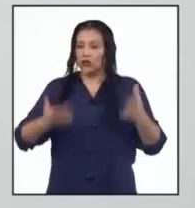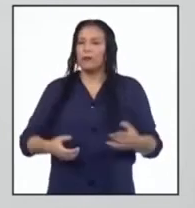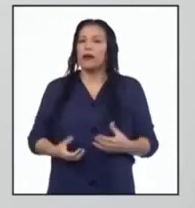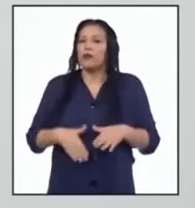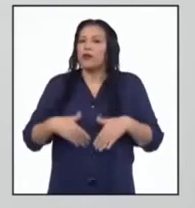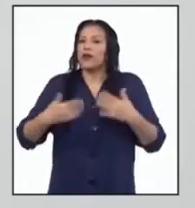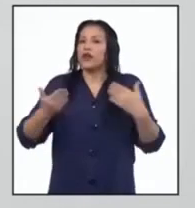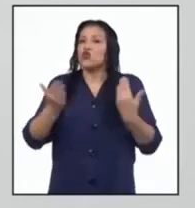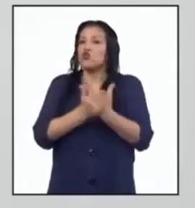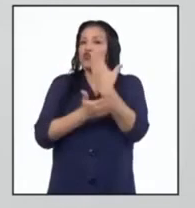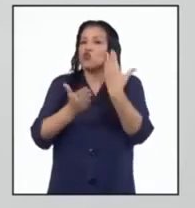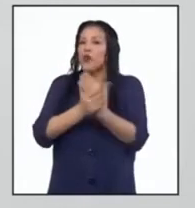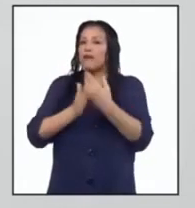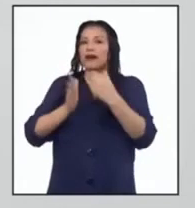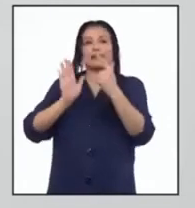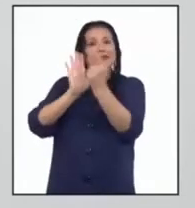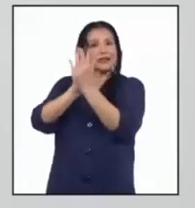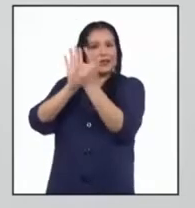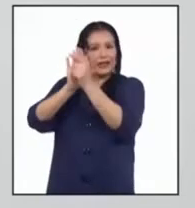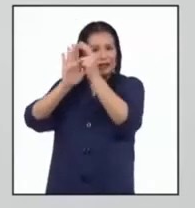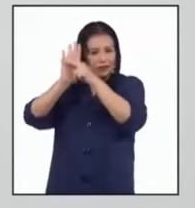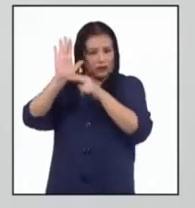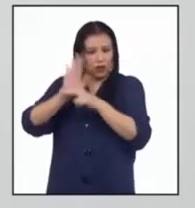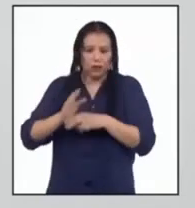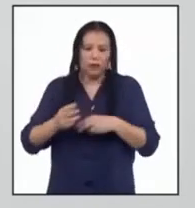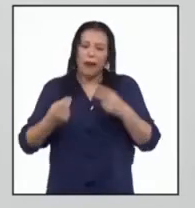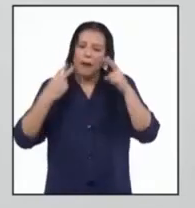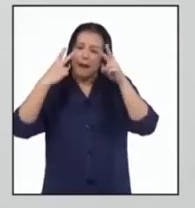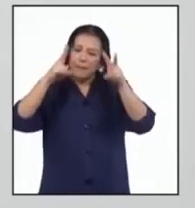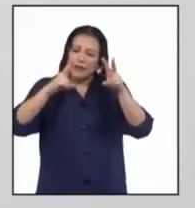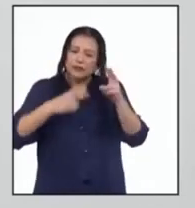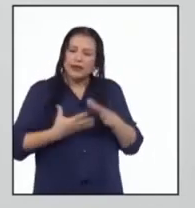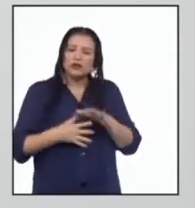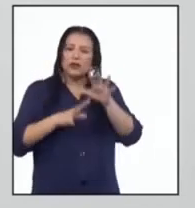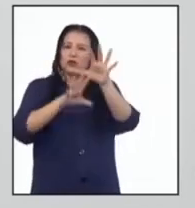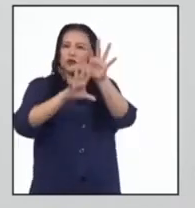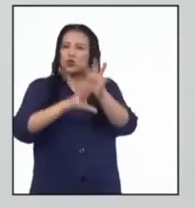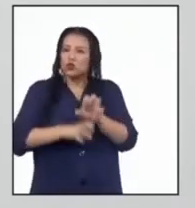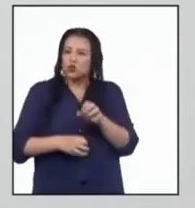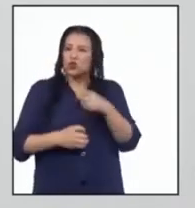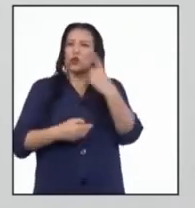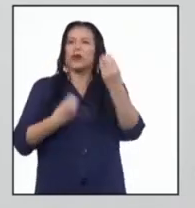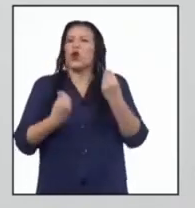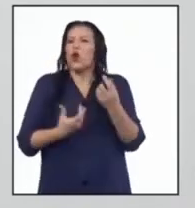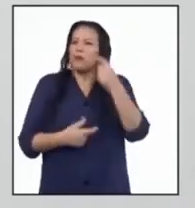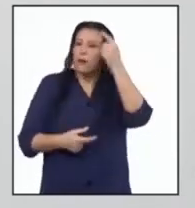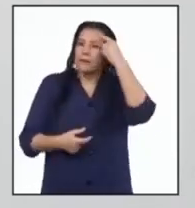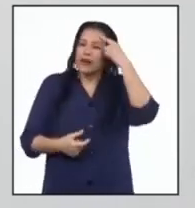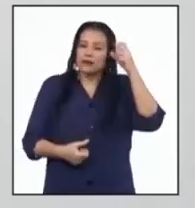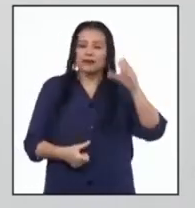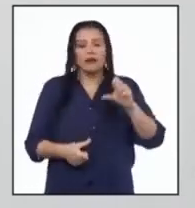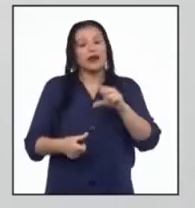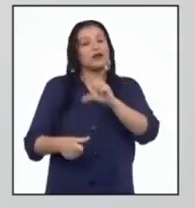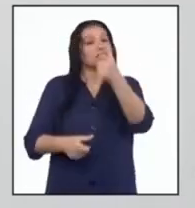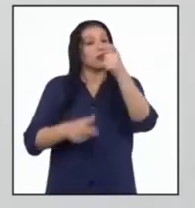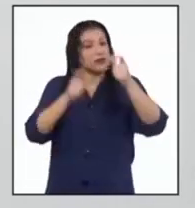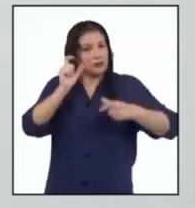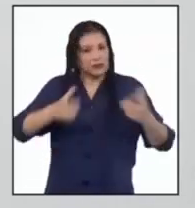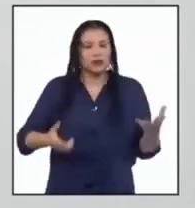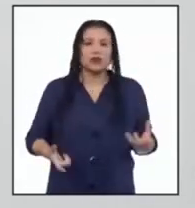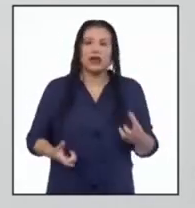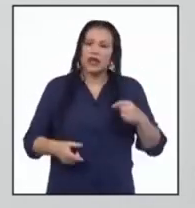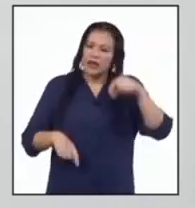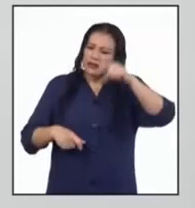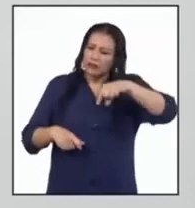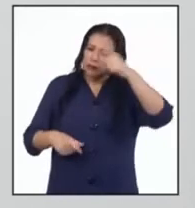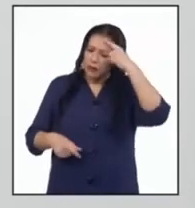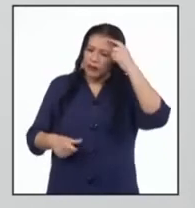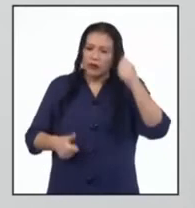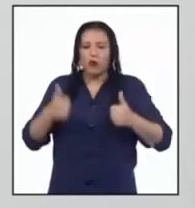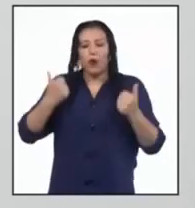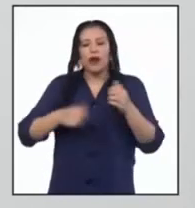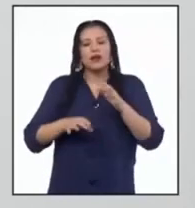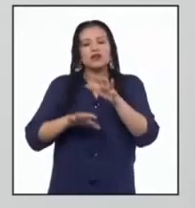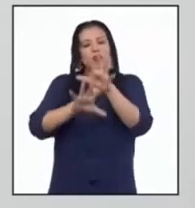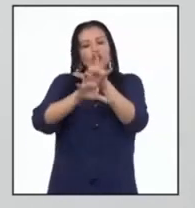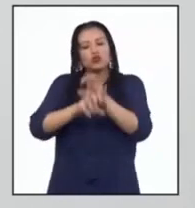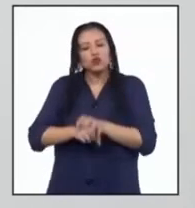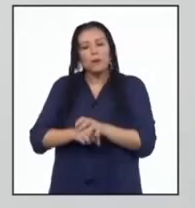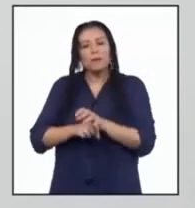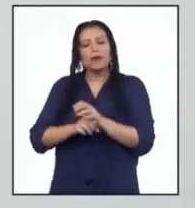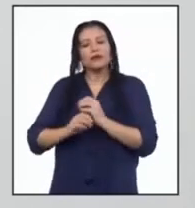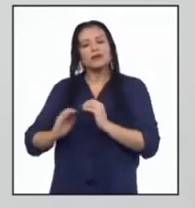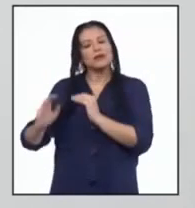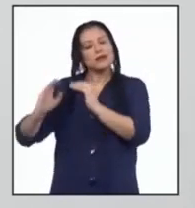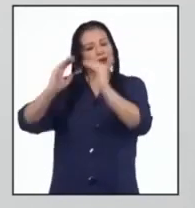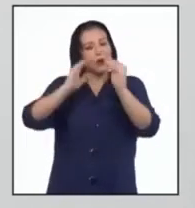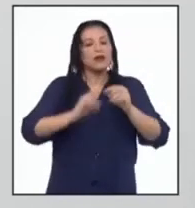las necesidades y las prácticas del otro. Tenemos que pensar en qué prácticas coincidimos todos y en cuáles